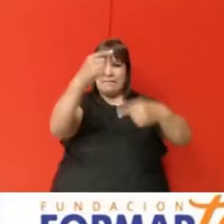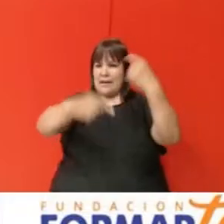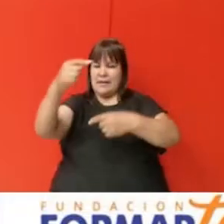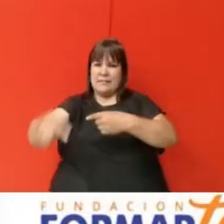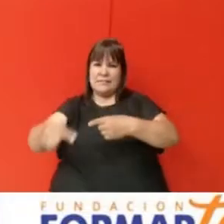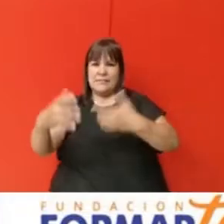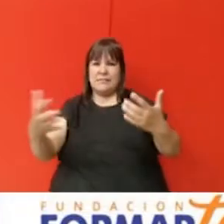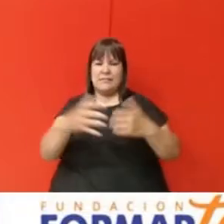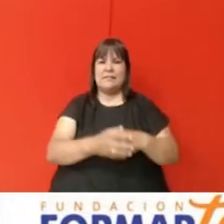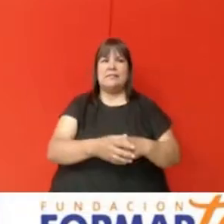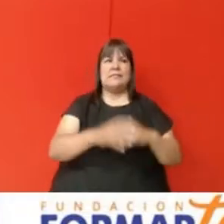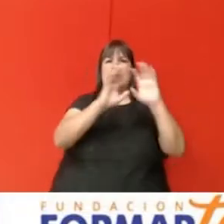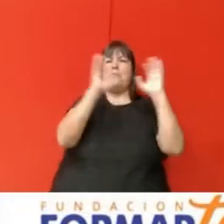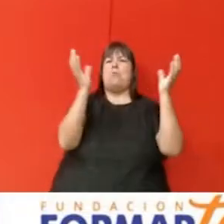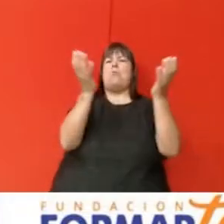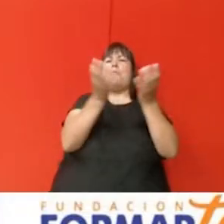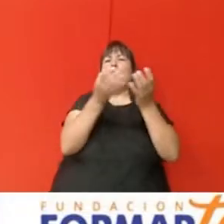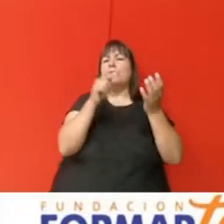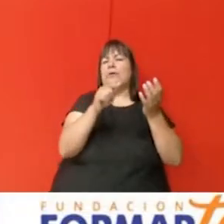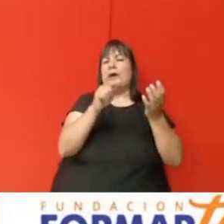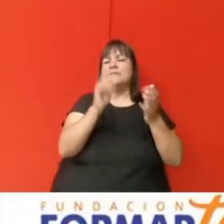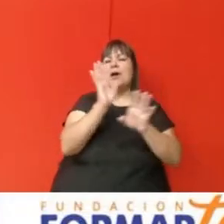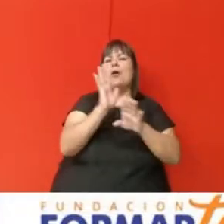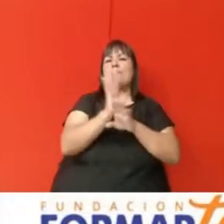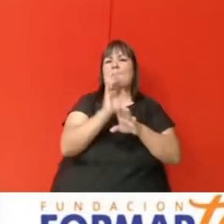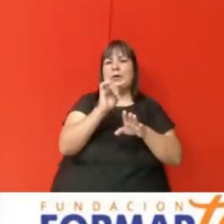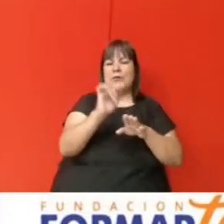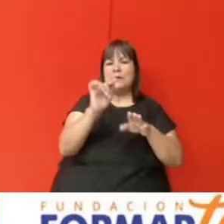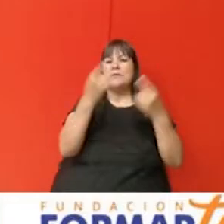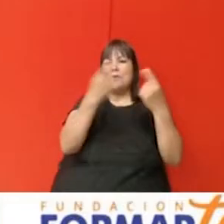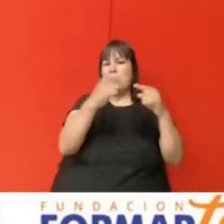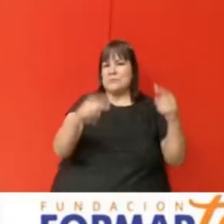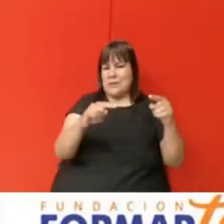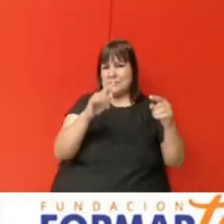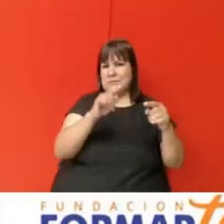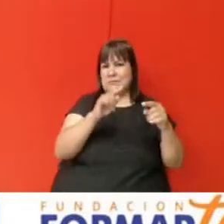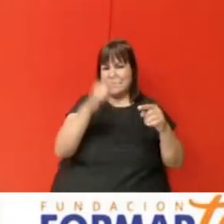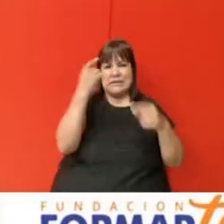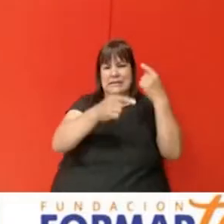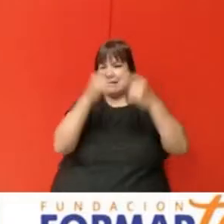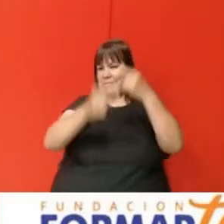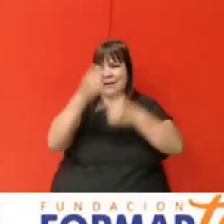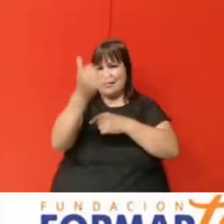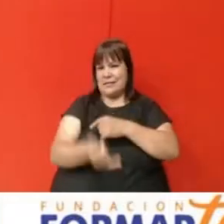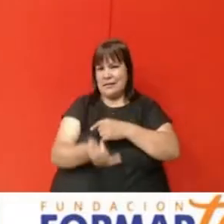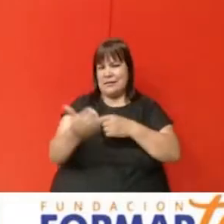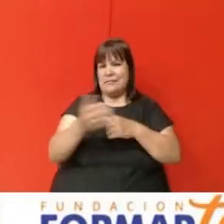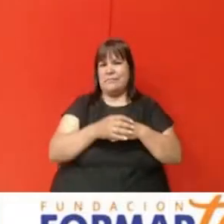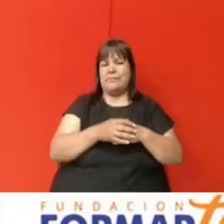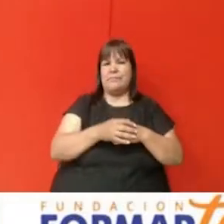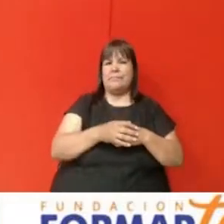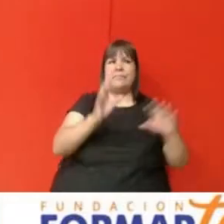mundo intangible y en un mundo tangible que necesitamos reconocer. No solamente los signos y síntomas. Dentro del